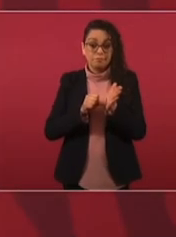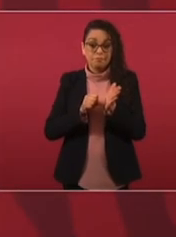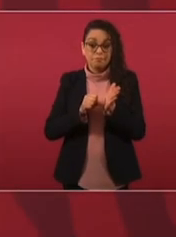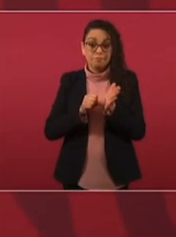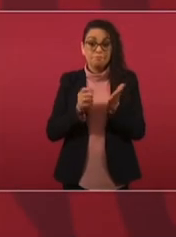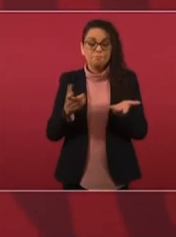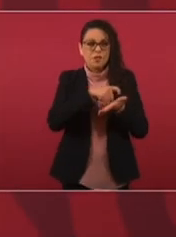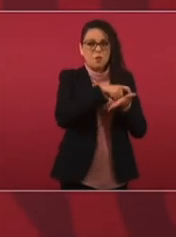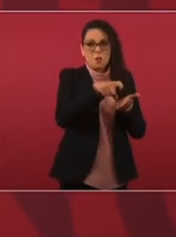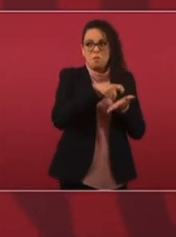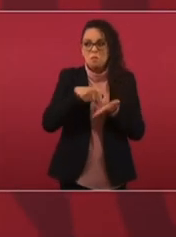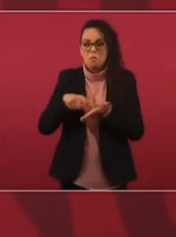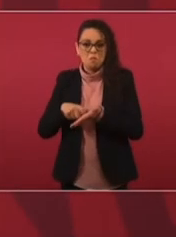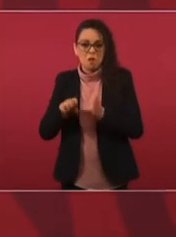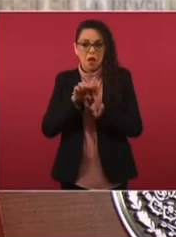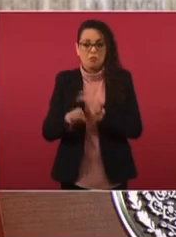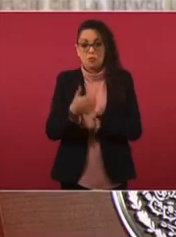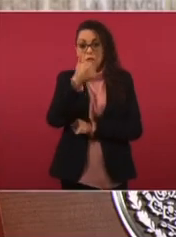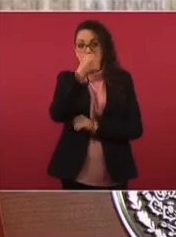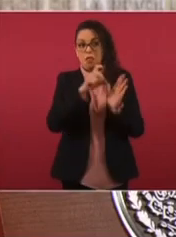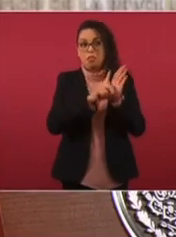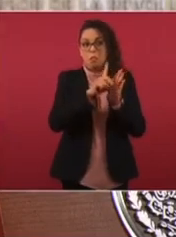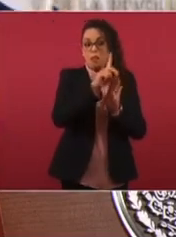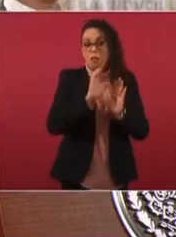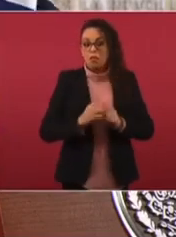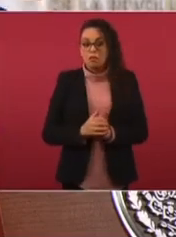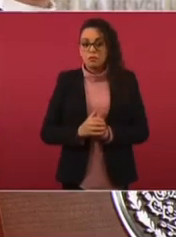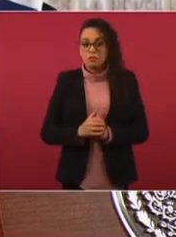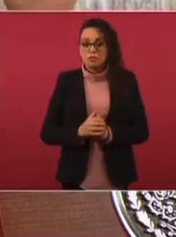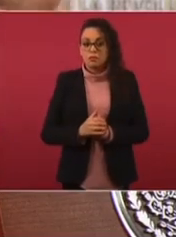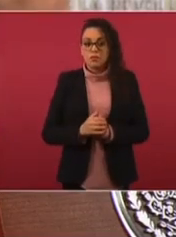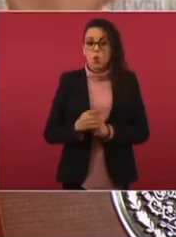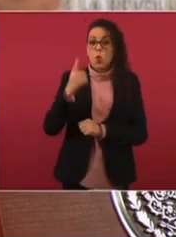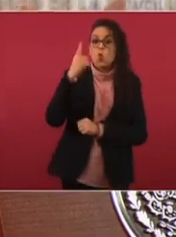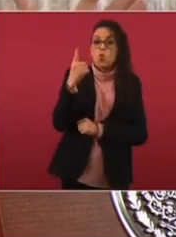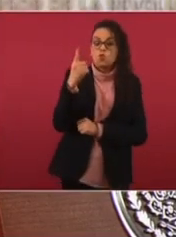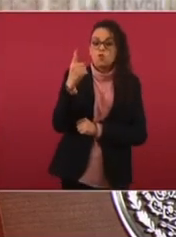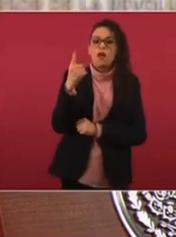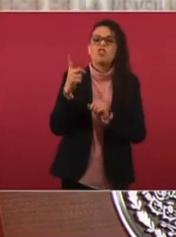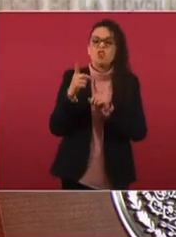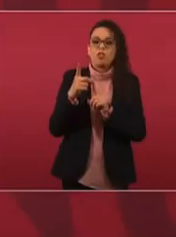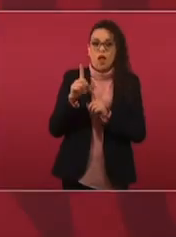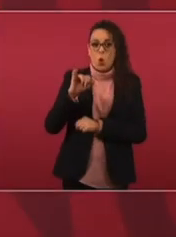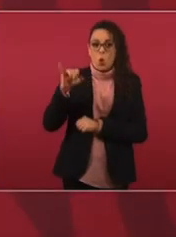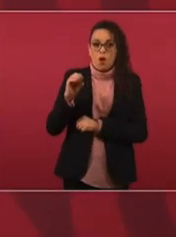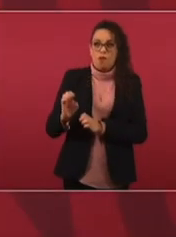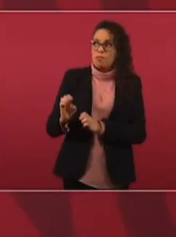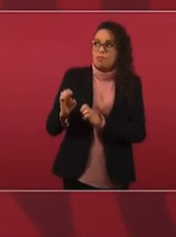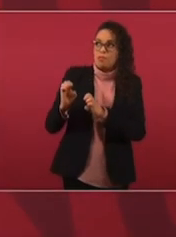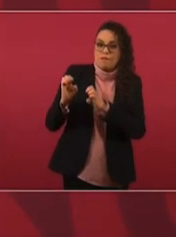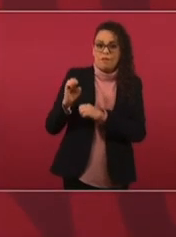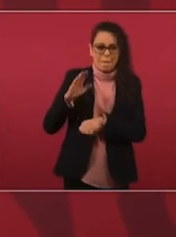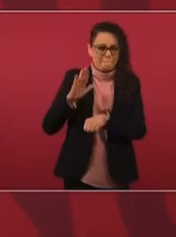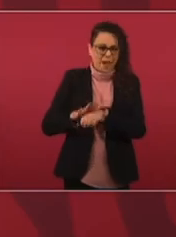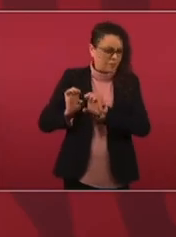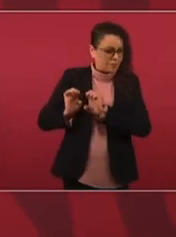equivalentes a seis departamentos uno en el edificio más lujoso de la Ciudad de